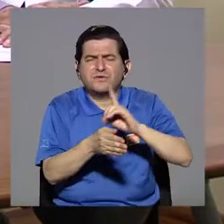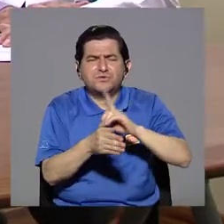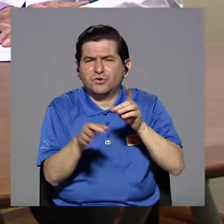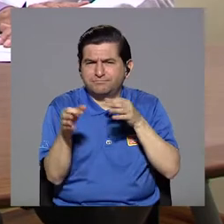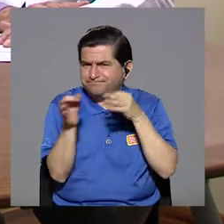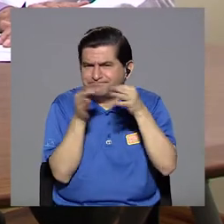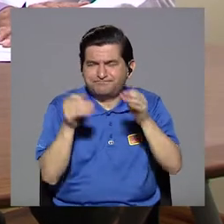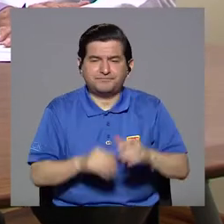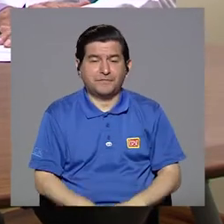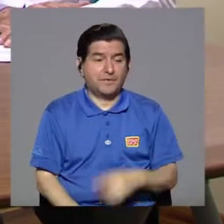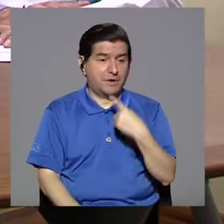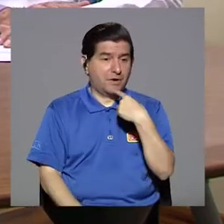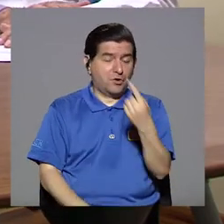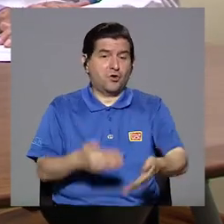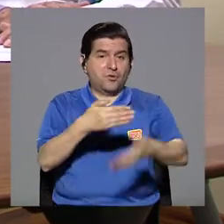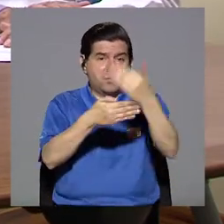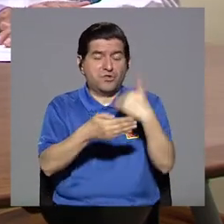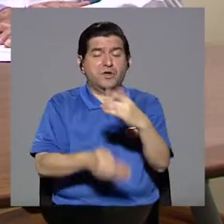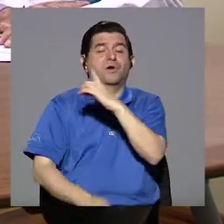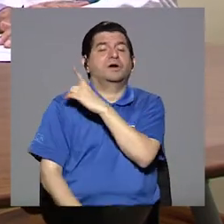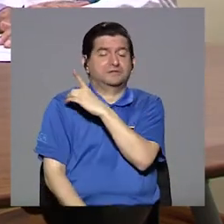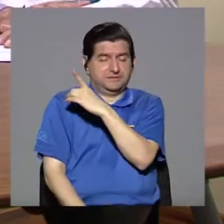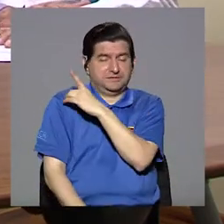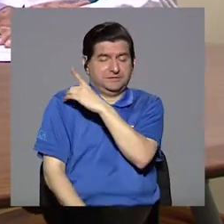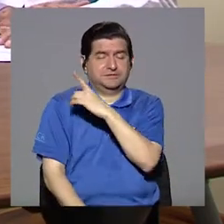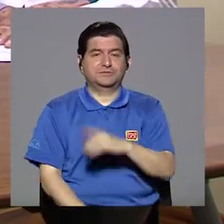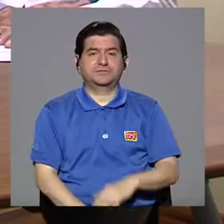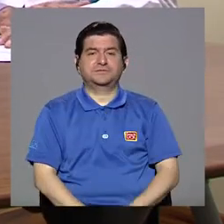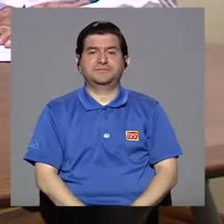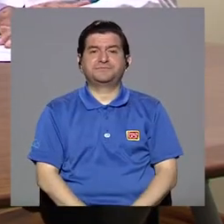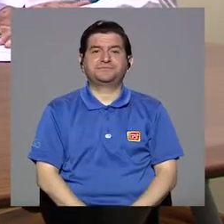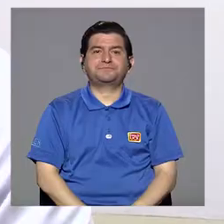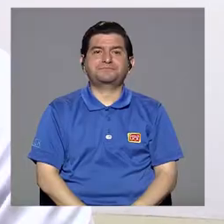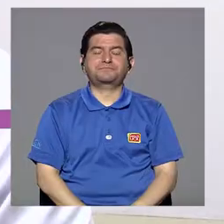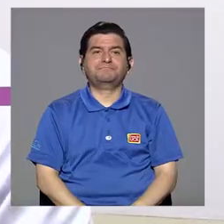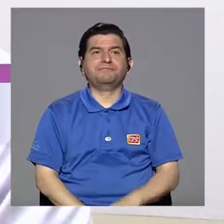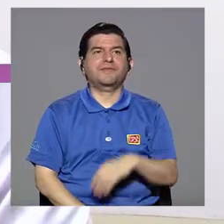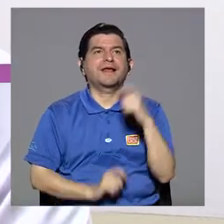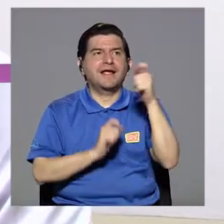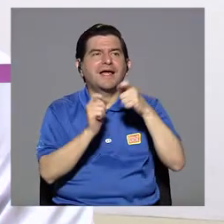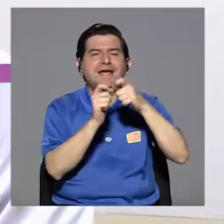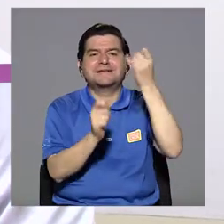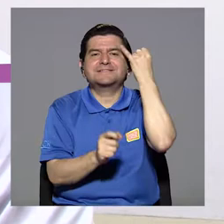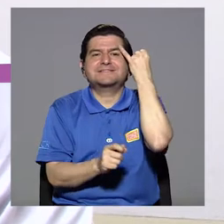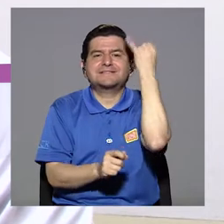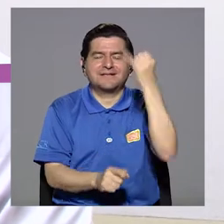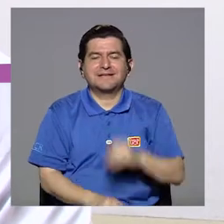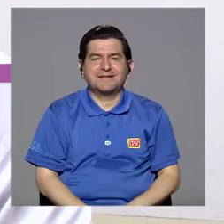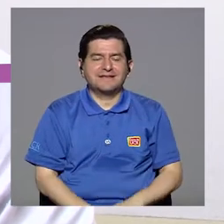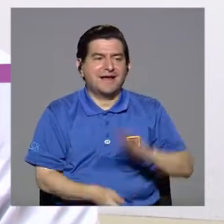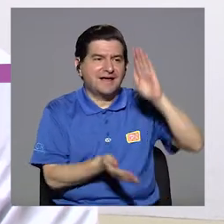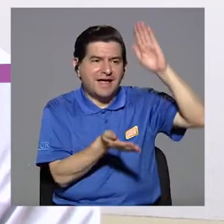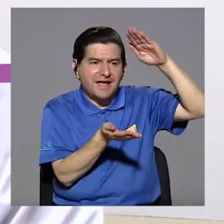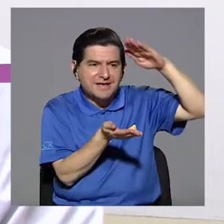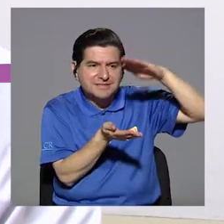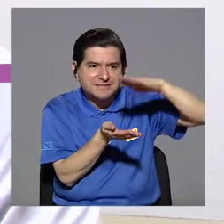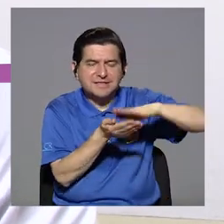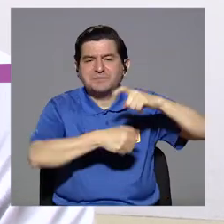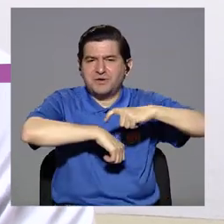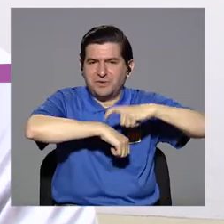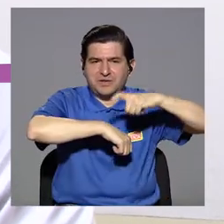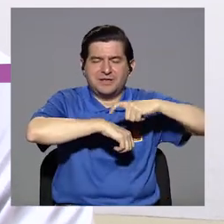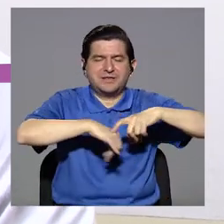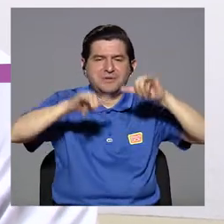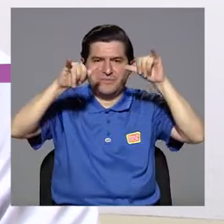bueno la idea como los menciona el director es justamente eso acortar las